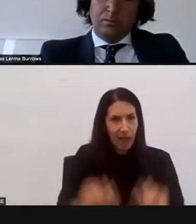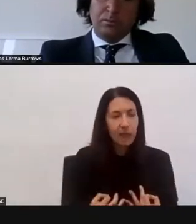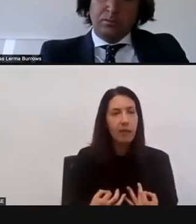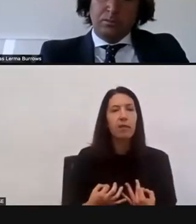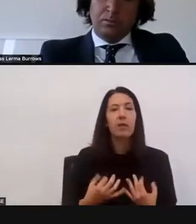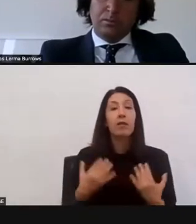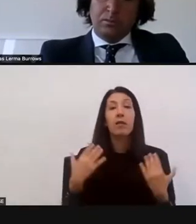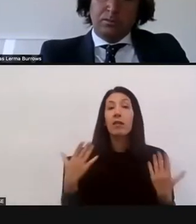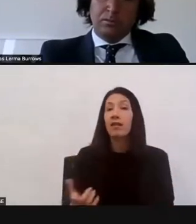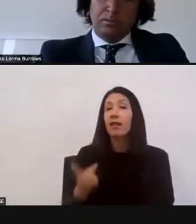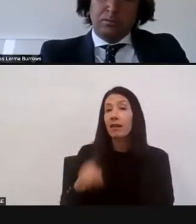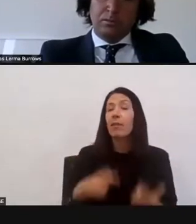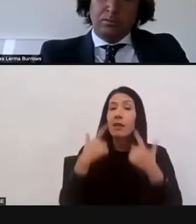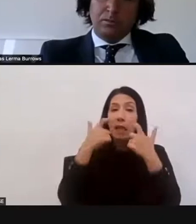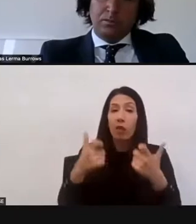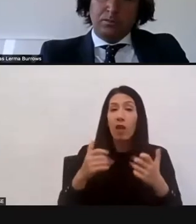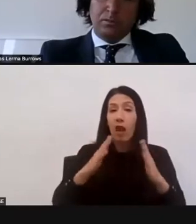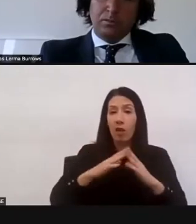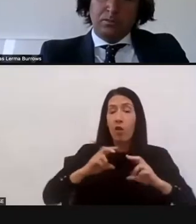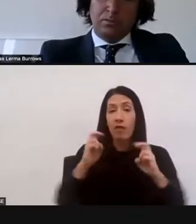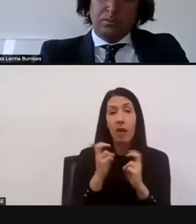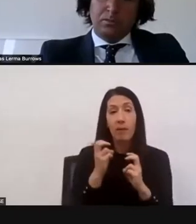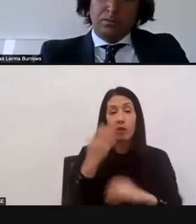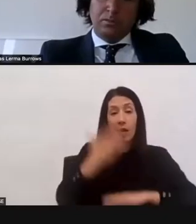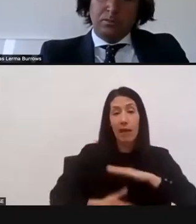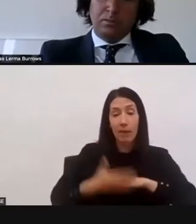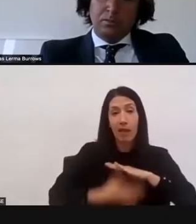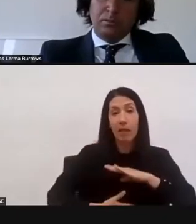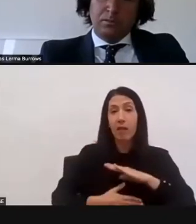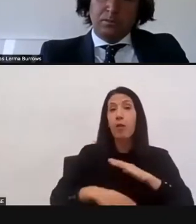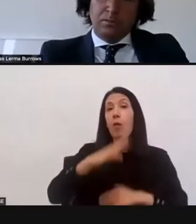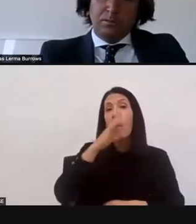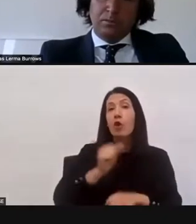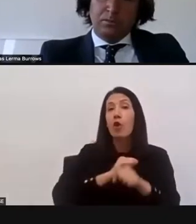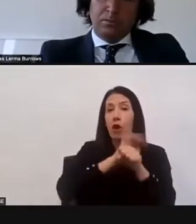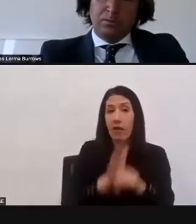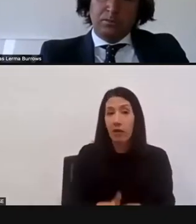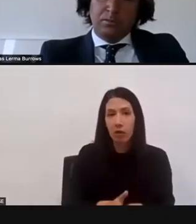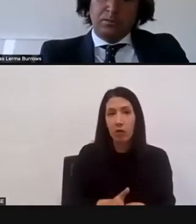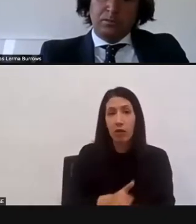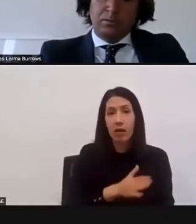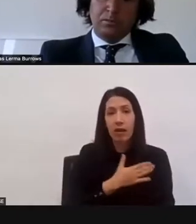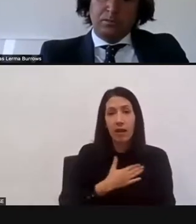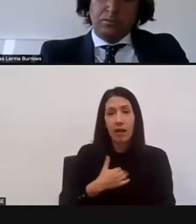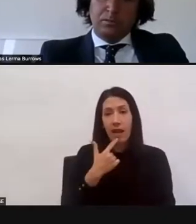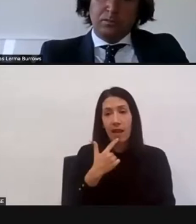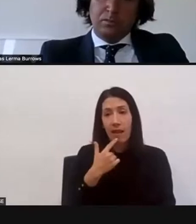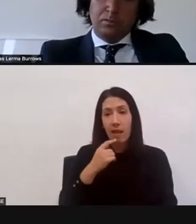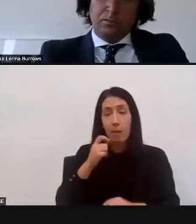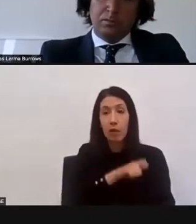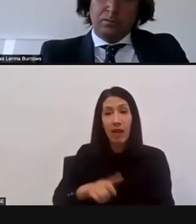que el confinamiento y que las restricciones por la pandemia no impidieron, ¿no?, que hubiera más personas con discapacidad